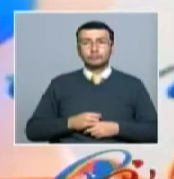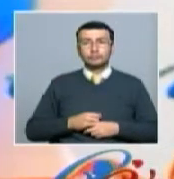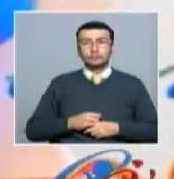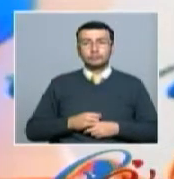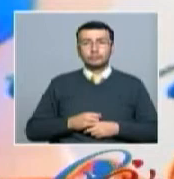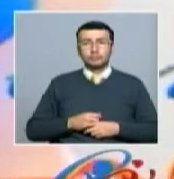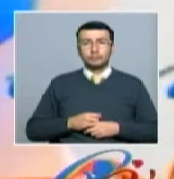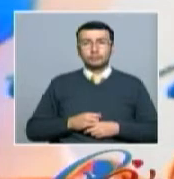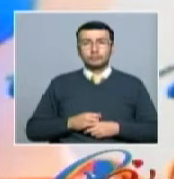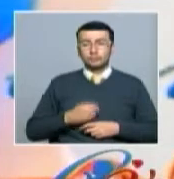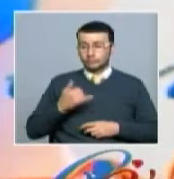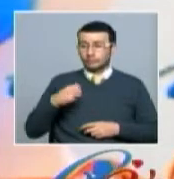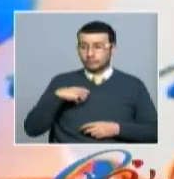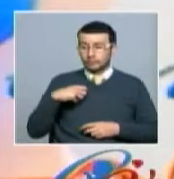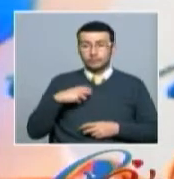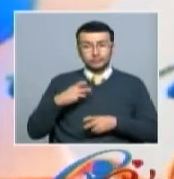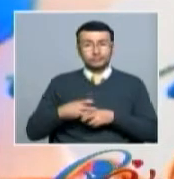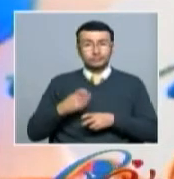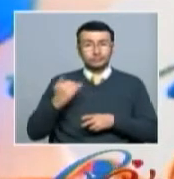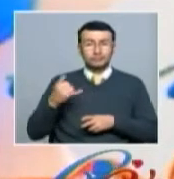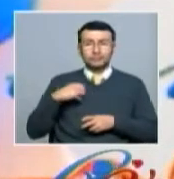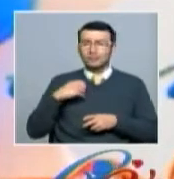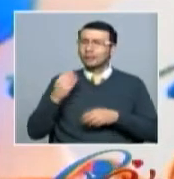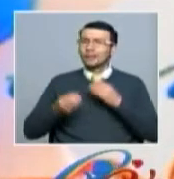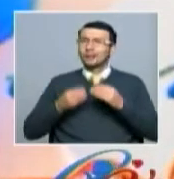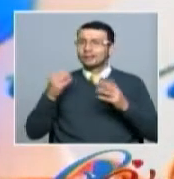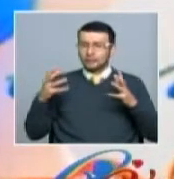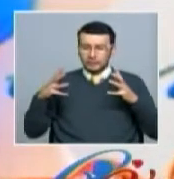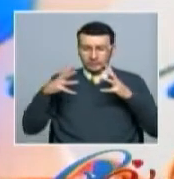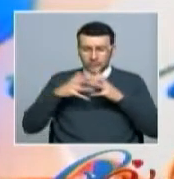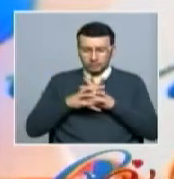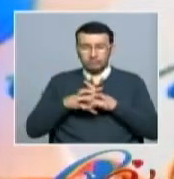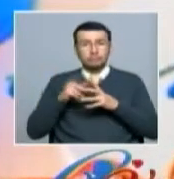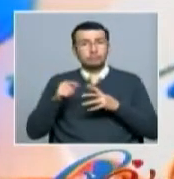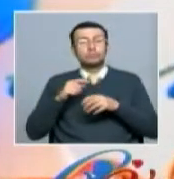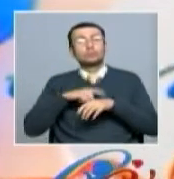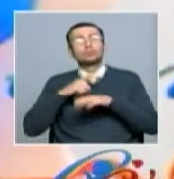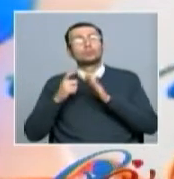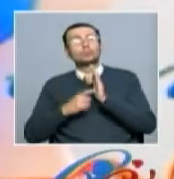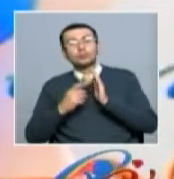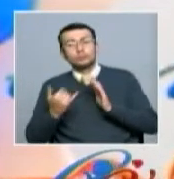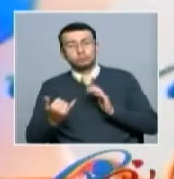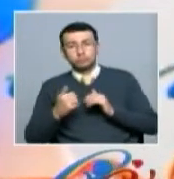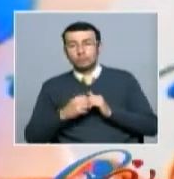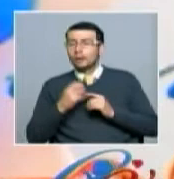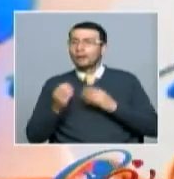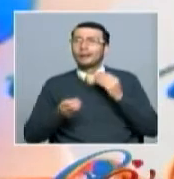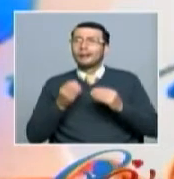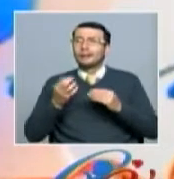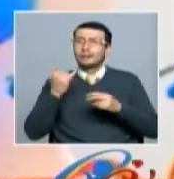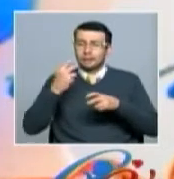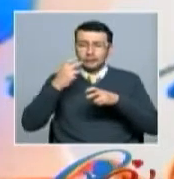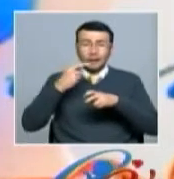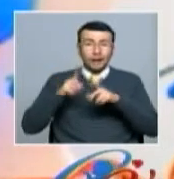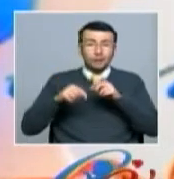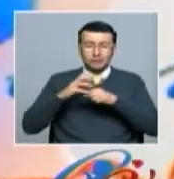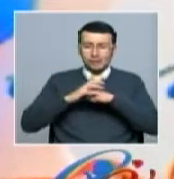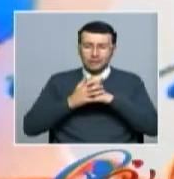con la vértebra que está inmediatamente por encima, formando las articulaciones uncovertebrales, que son articulaciones que sufren